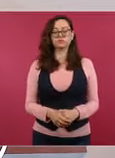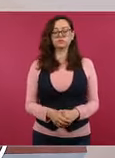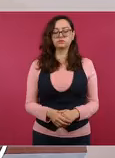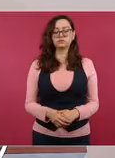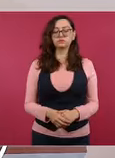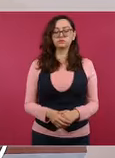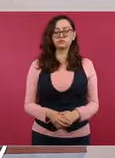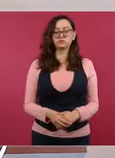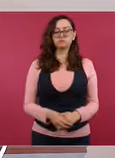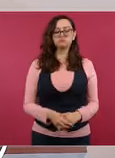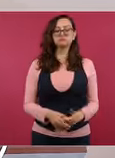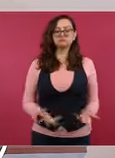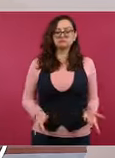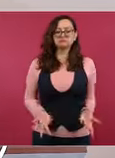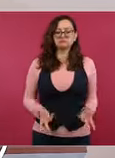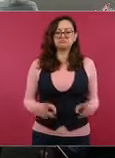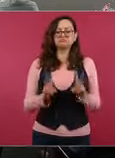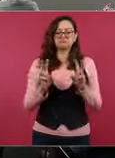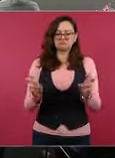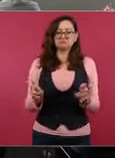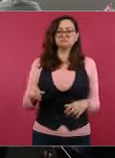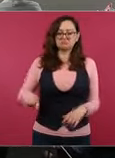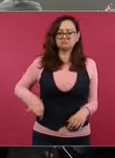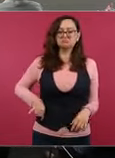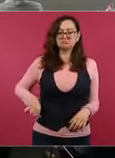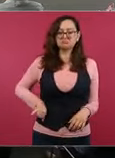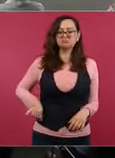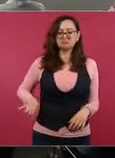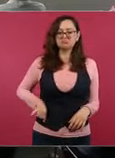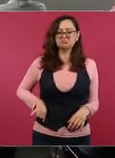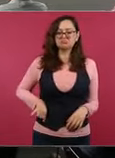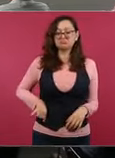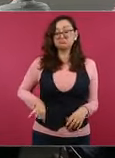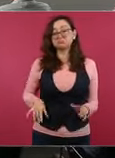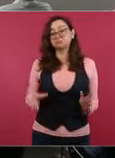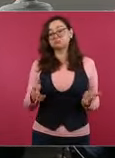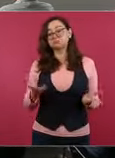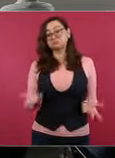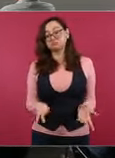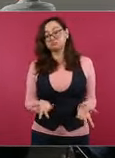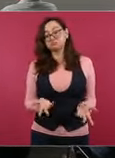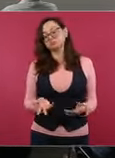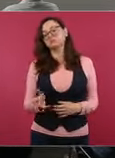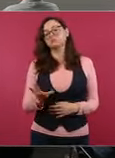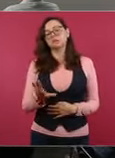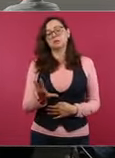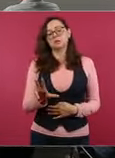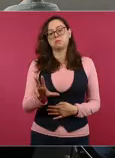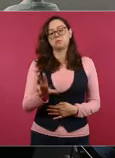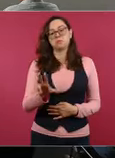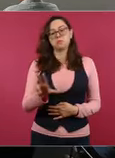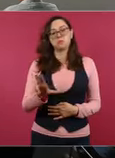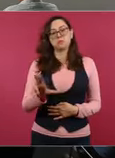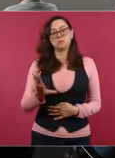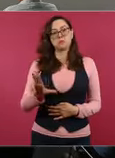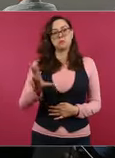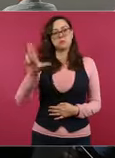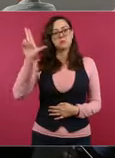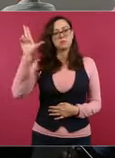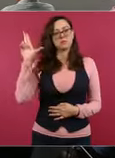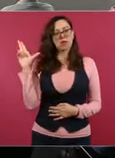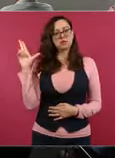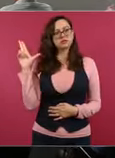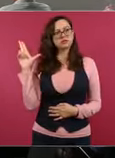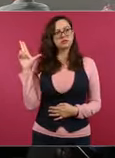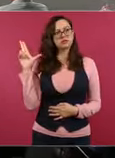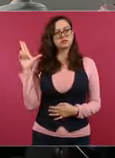va a estar interesante. No sé si el martes anterior o hace unos